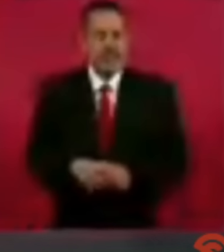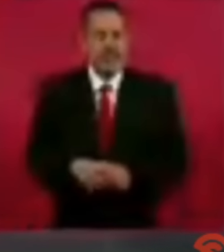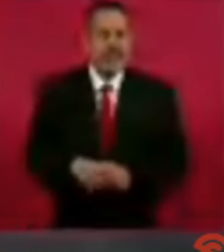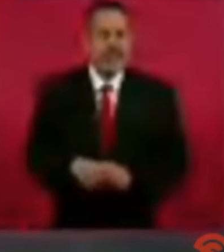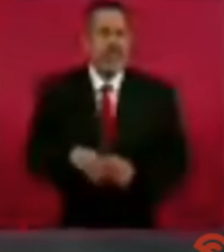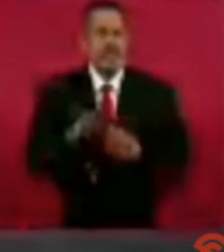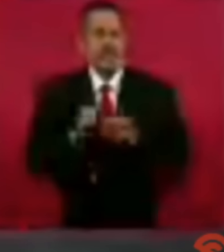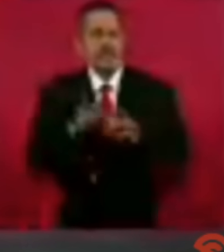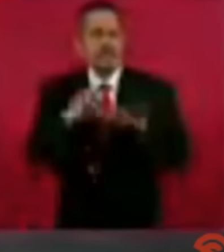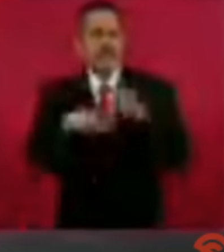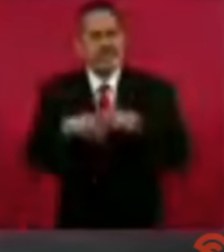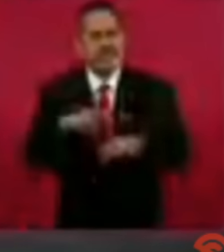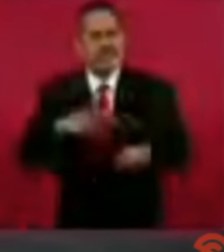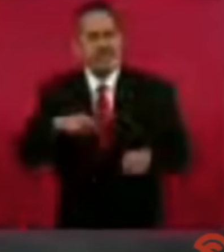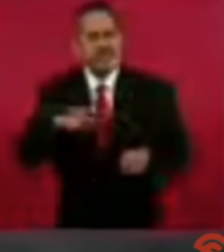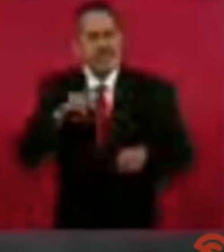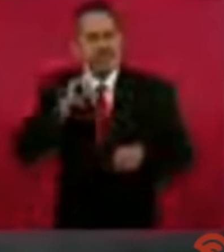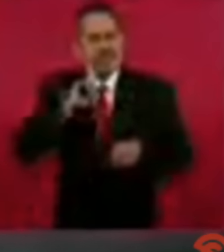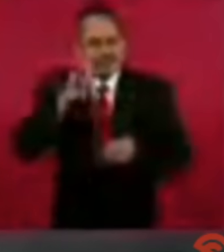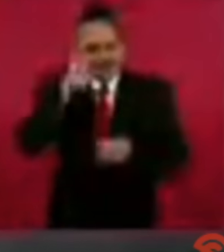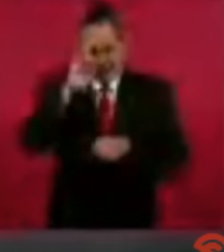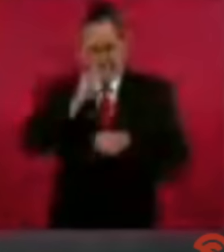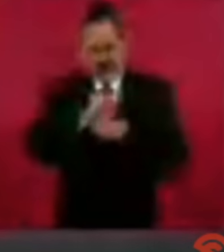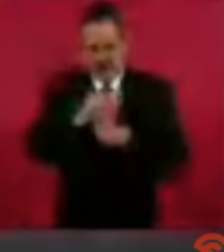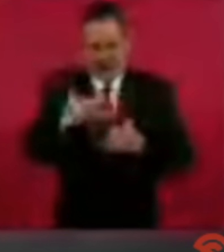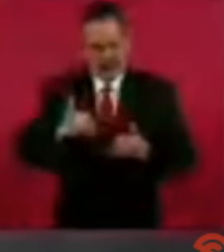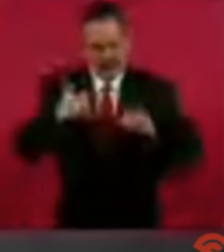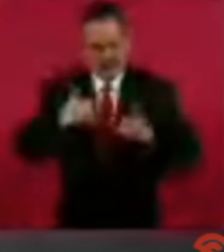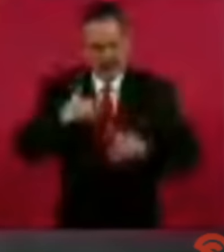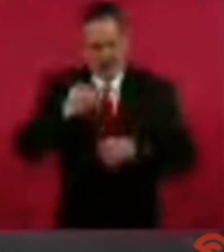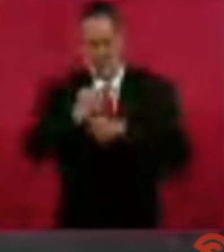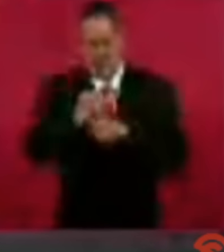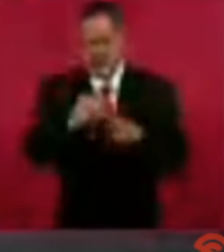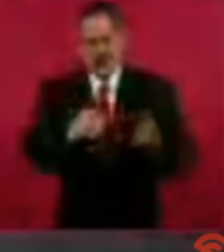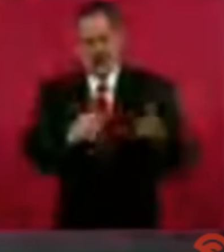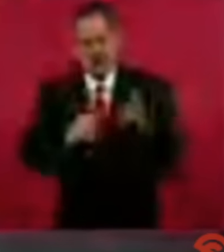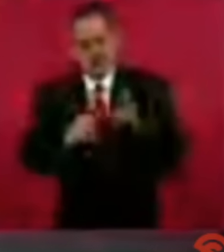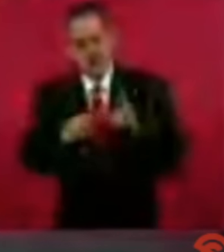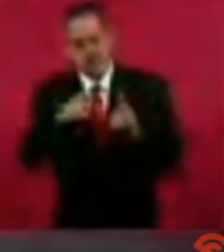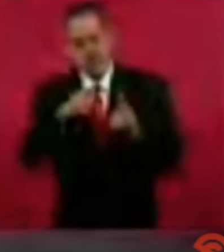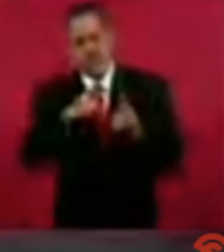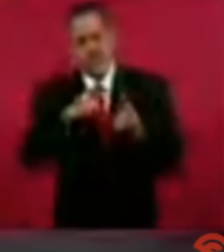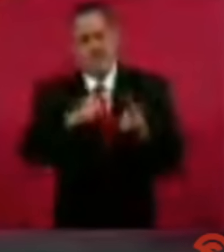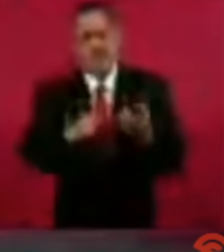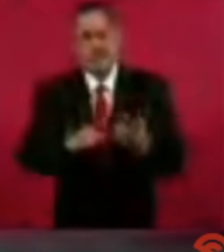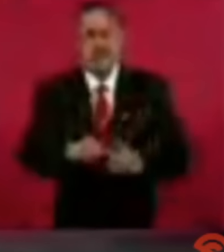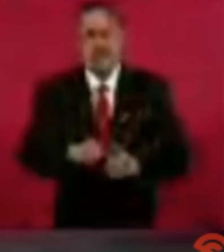señorita, una jovencita que